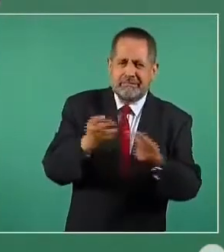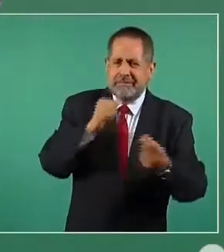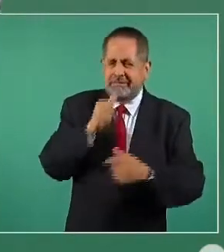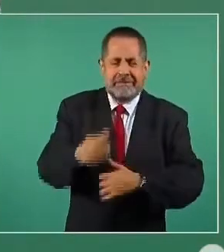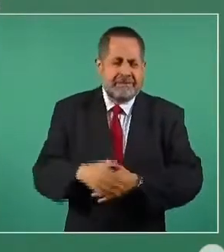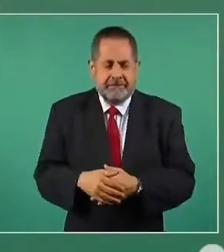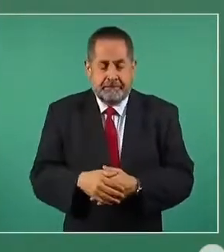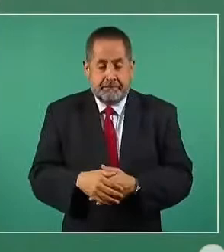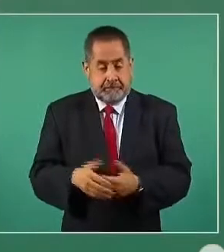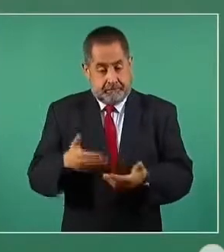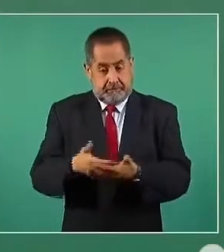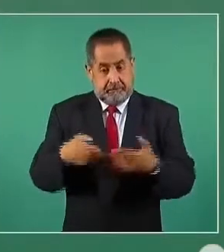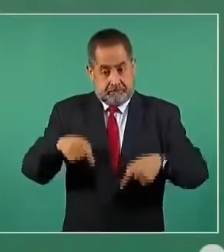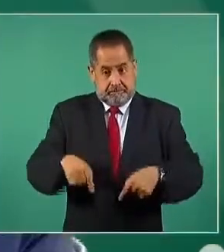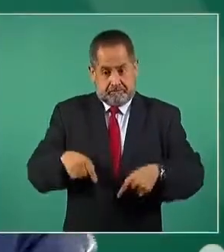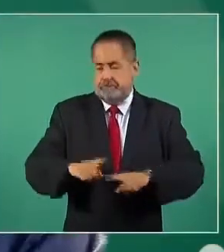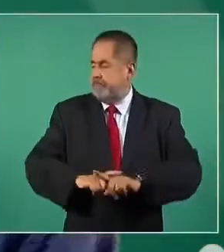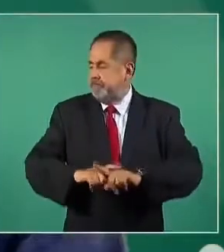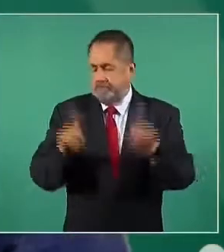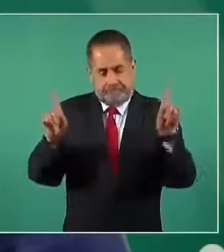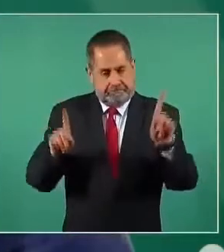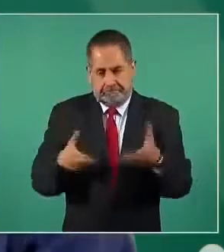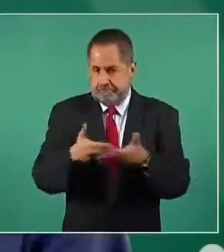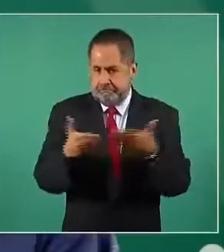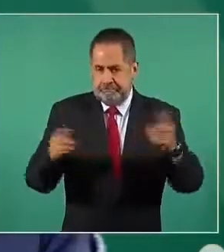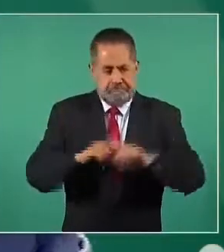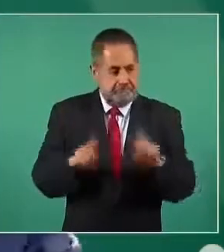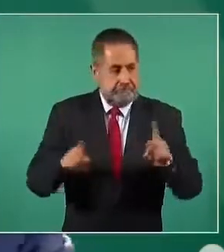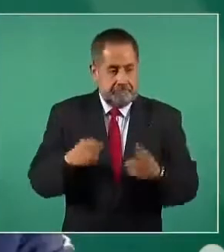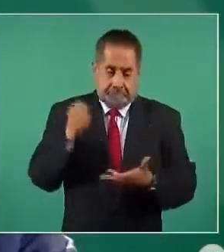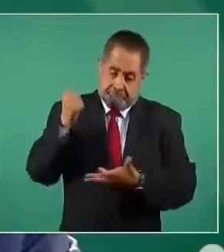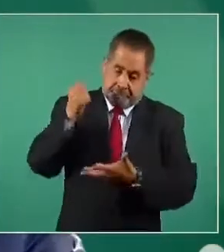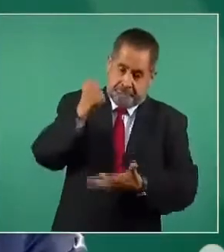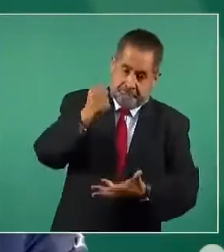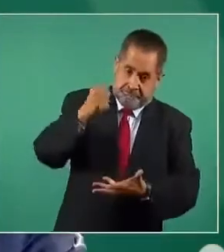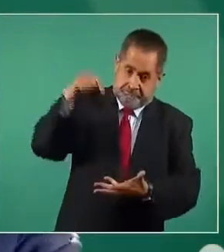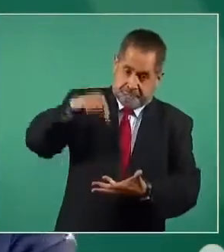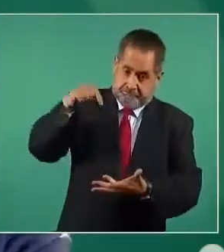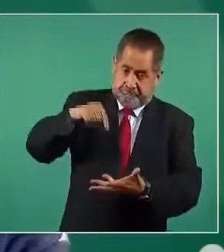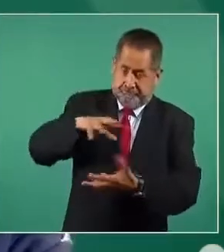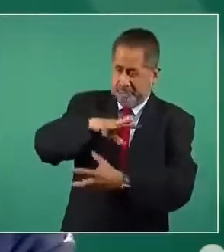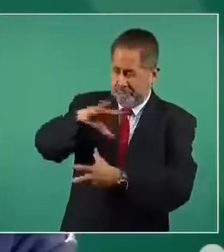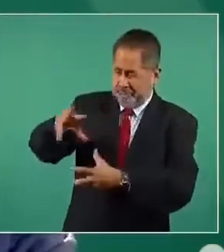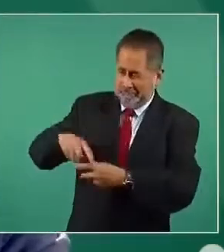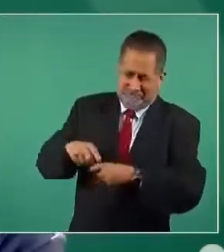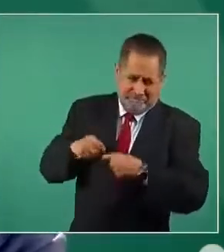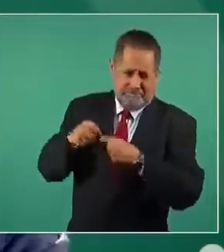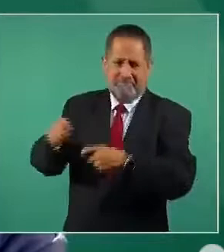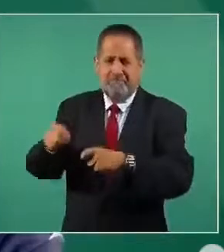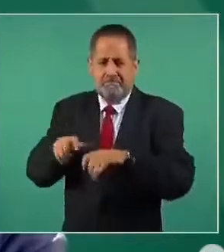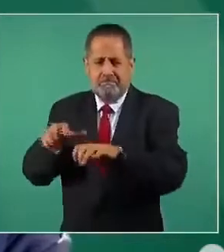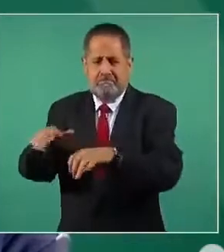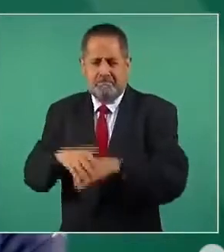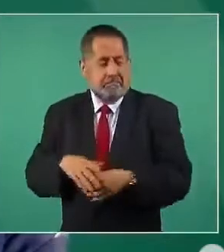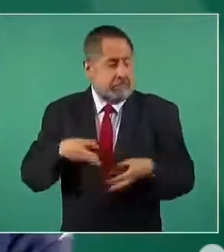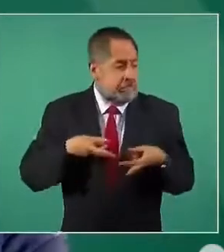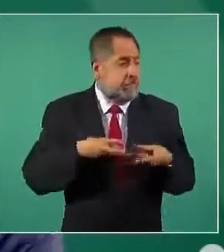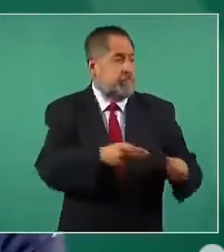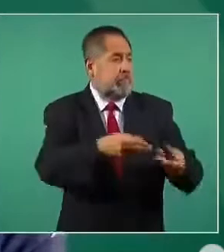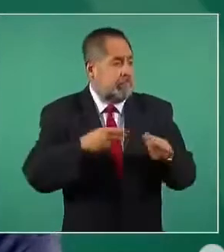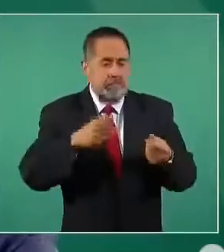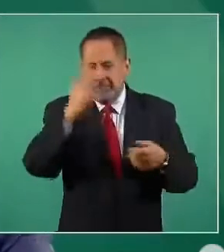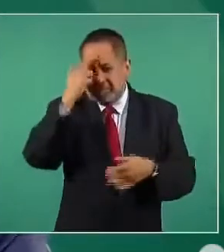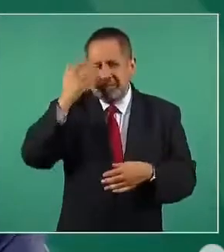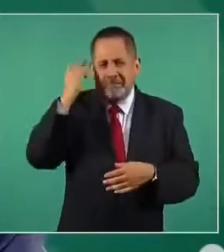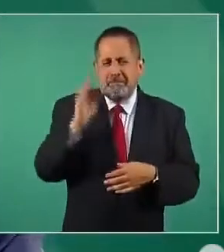Ahora no es así. Ahora, todos esos ahorros, imagínense cuánto nos ahorramos con los